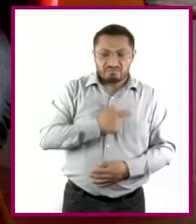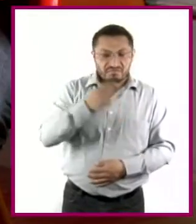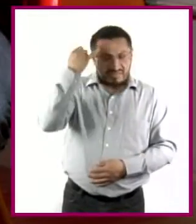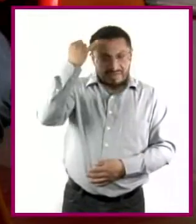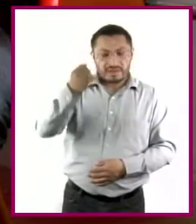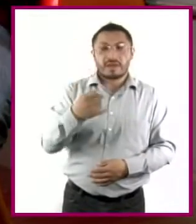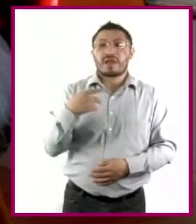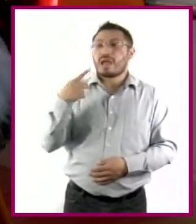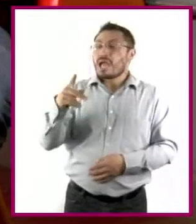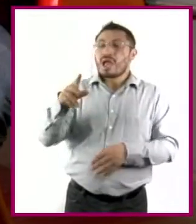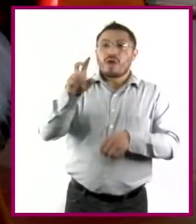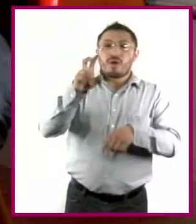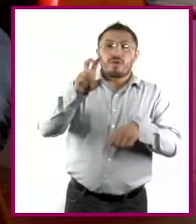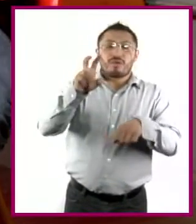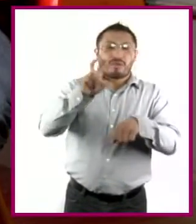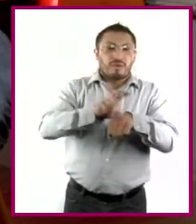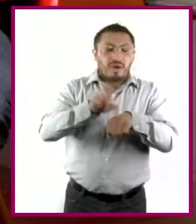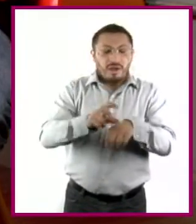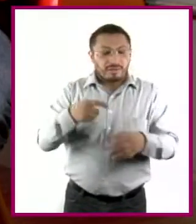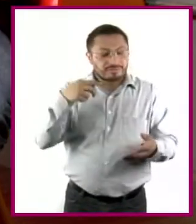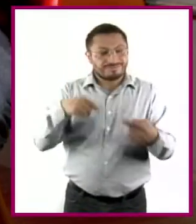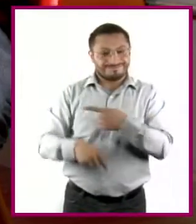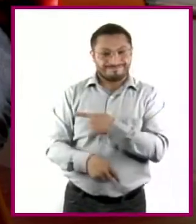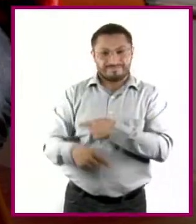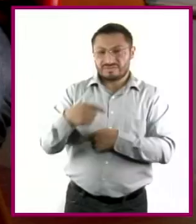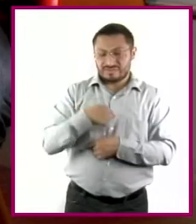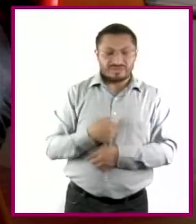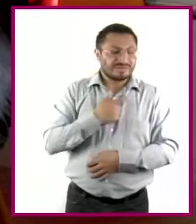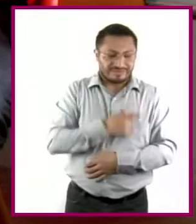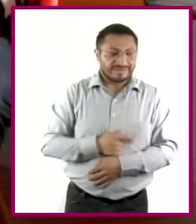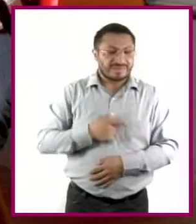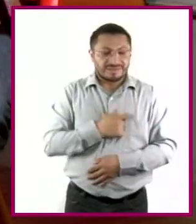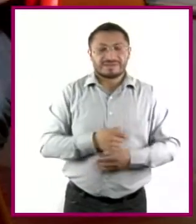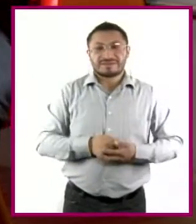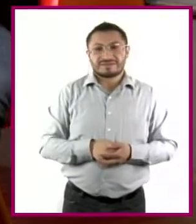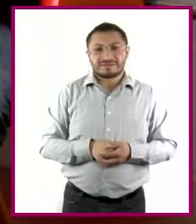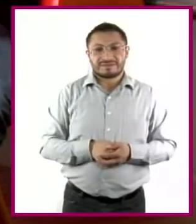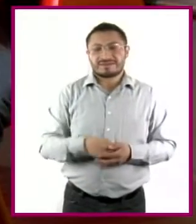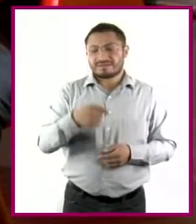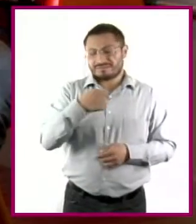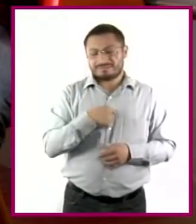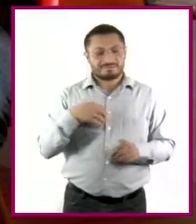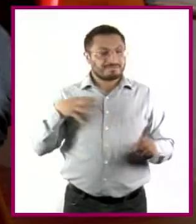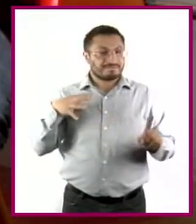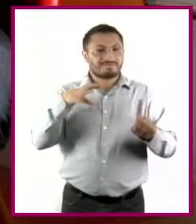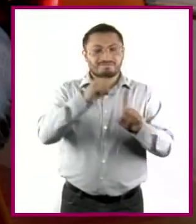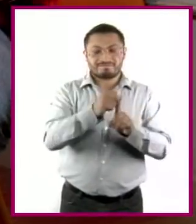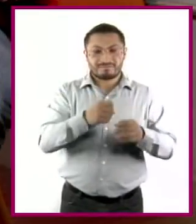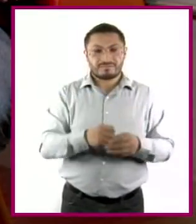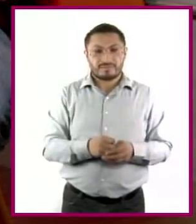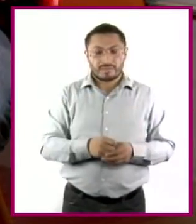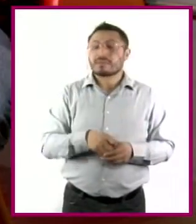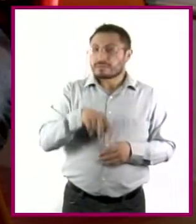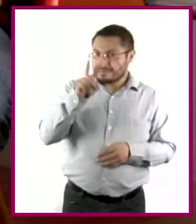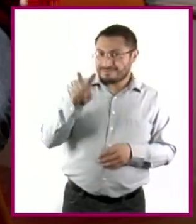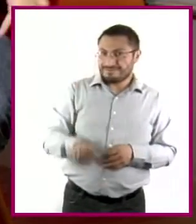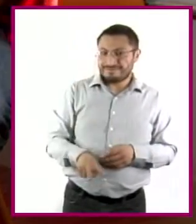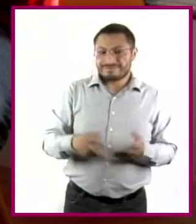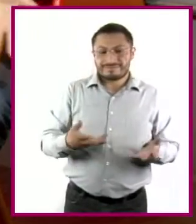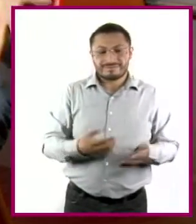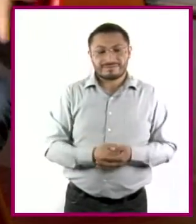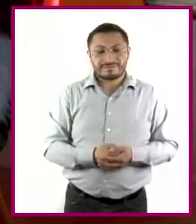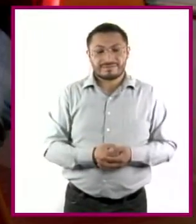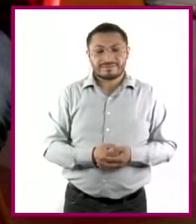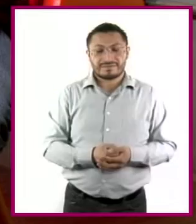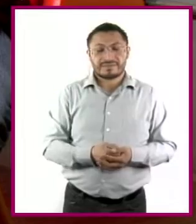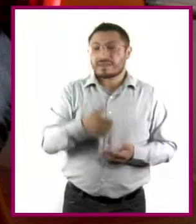huevos fritos. Me declaro fan. ¡Sí! ¡Lo logré! No, es real. De